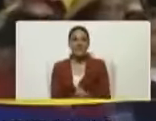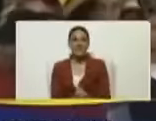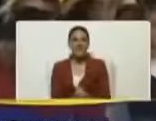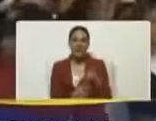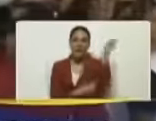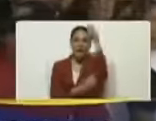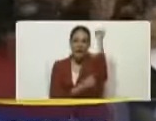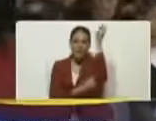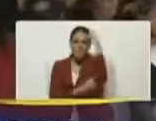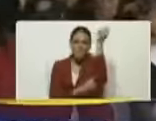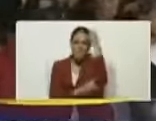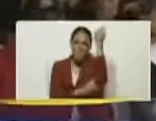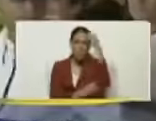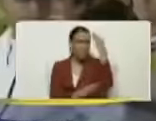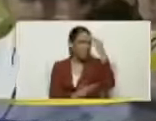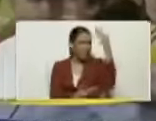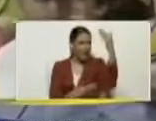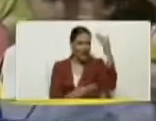Apure,